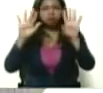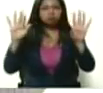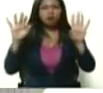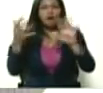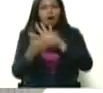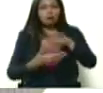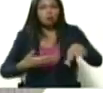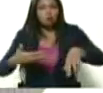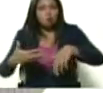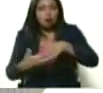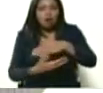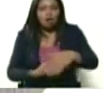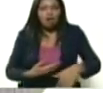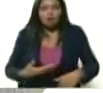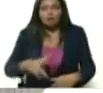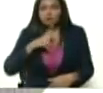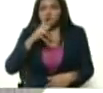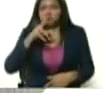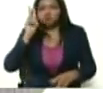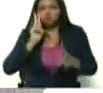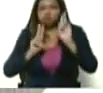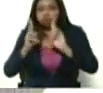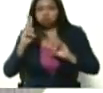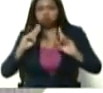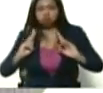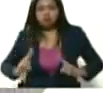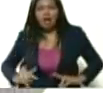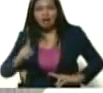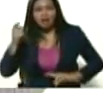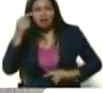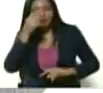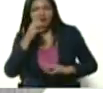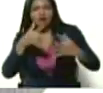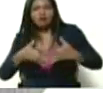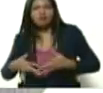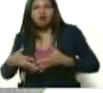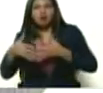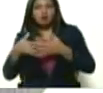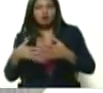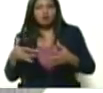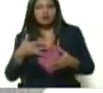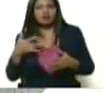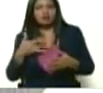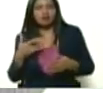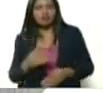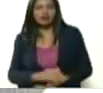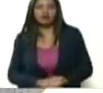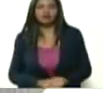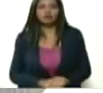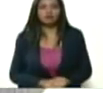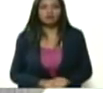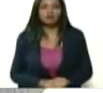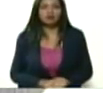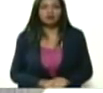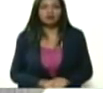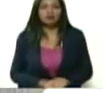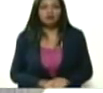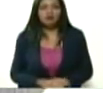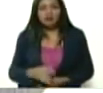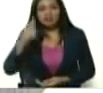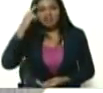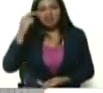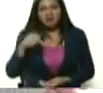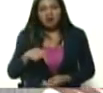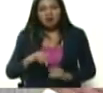grave crisis sanitaria y humanitaria que está padeciendo el pueblo de los Estados Unidos el día de